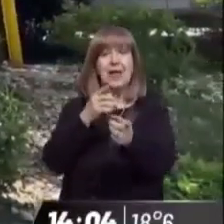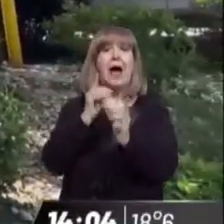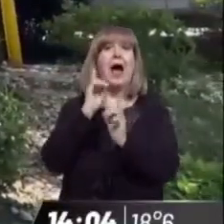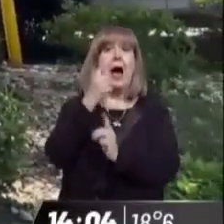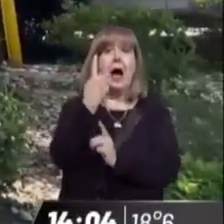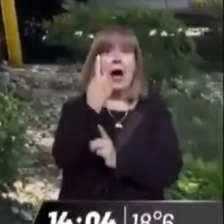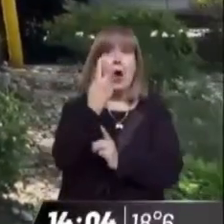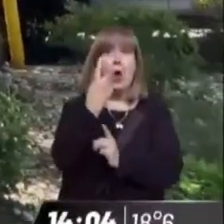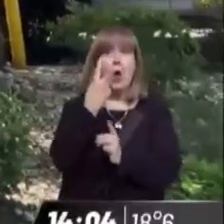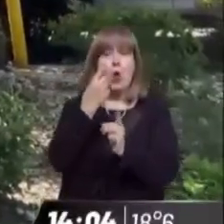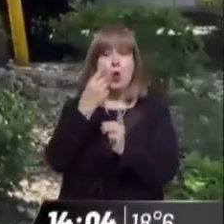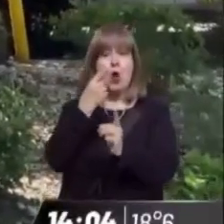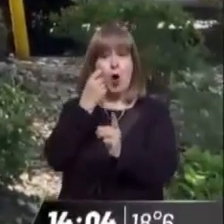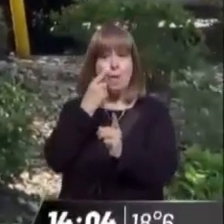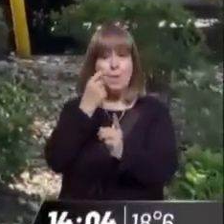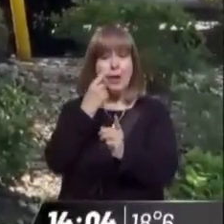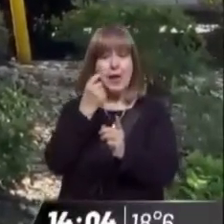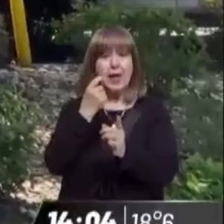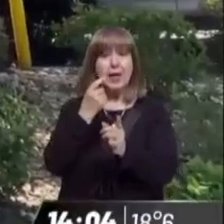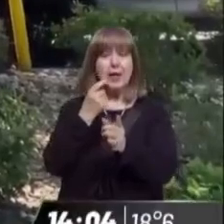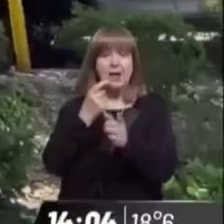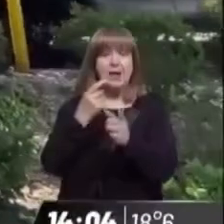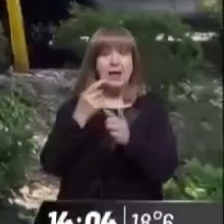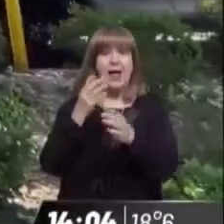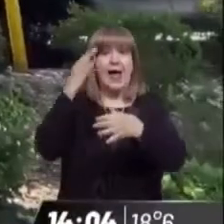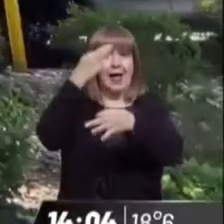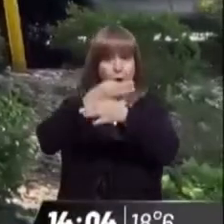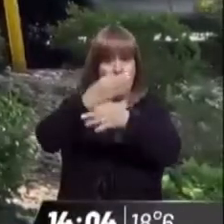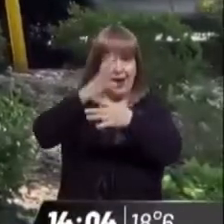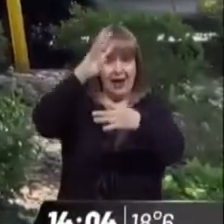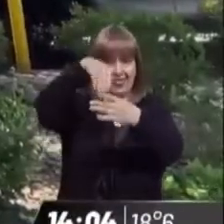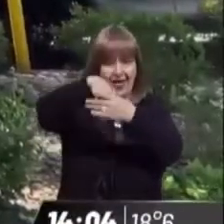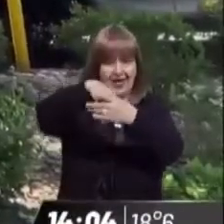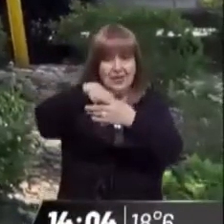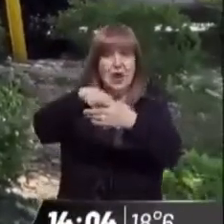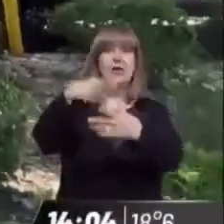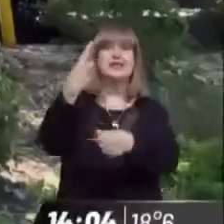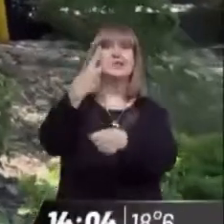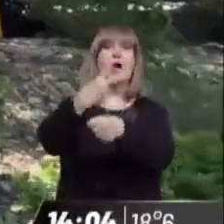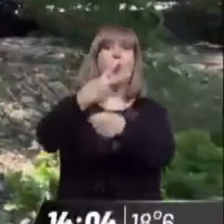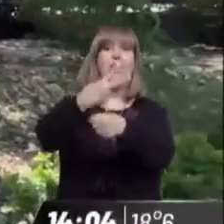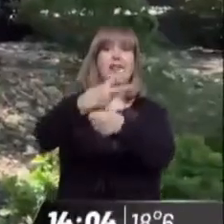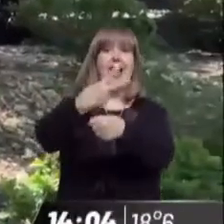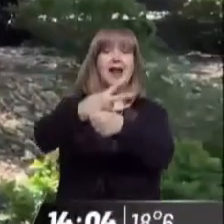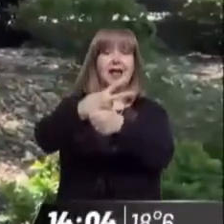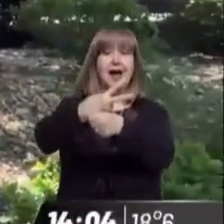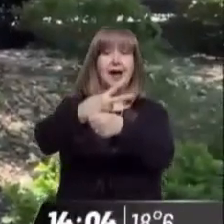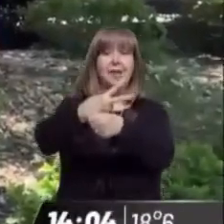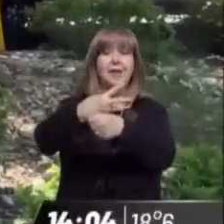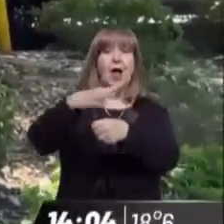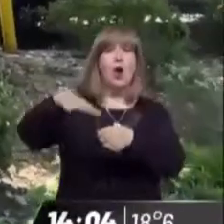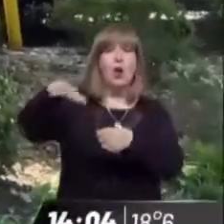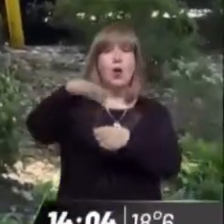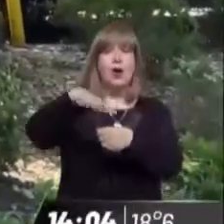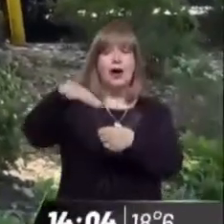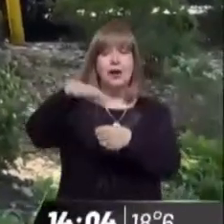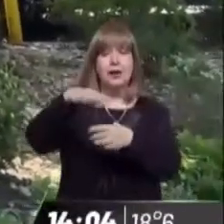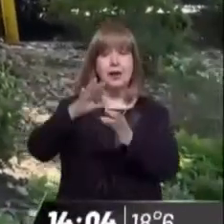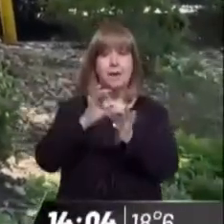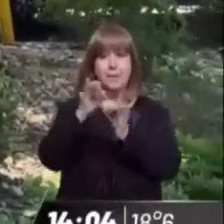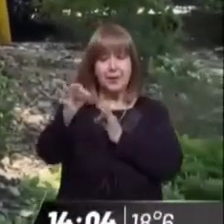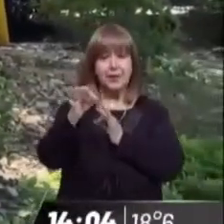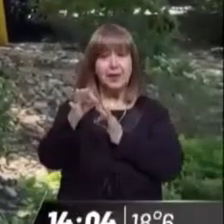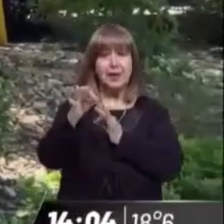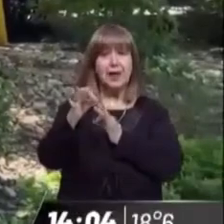empezó a abrir fuego dentro de una escuela secundaria en el condado de barrow el